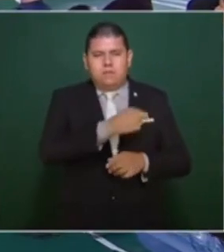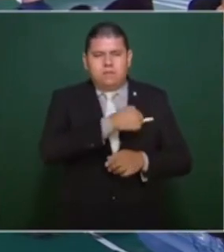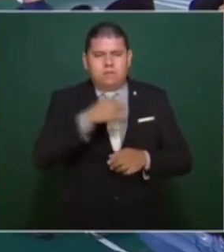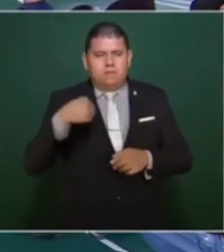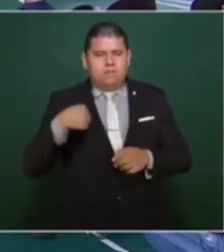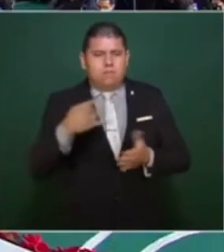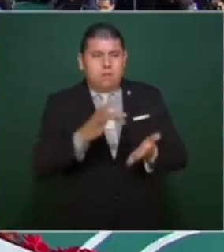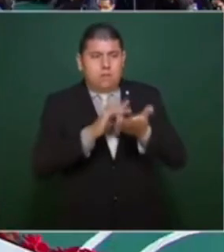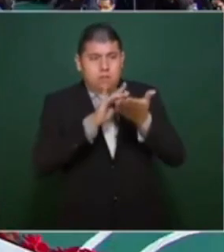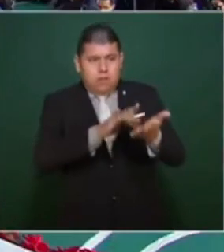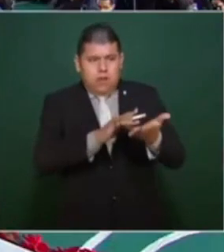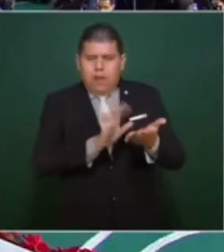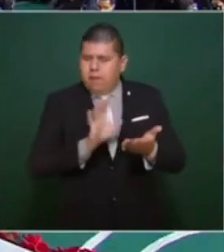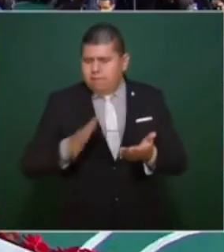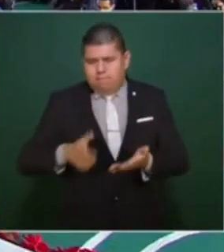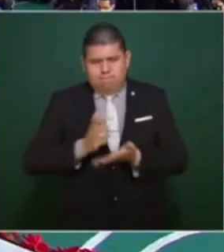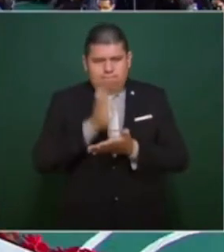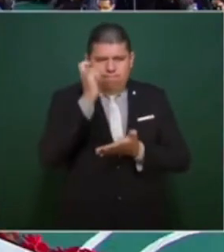para